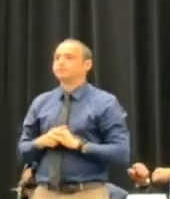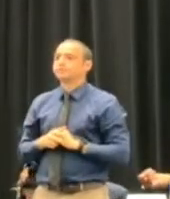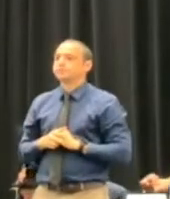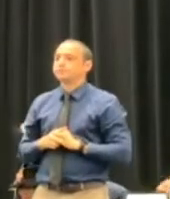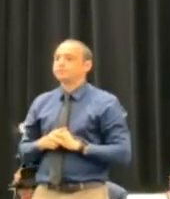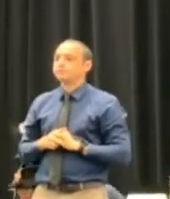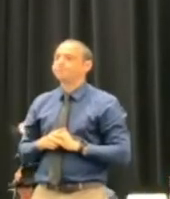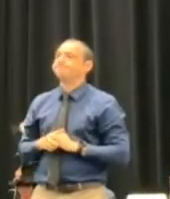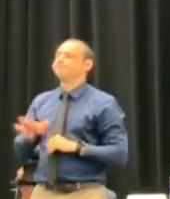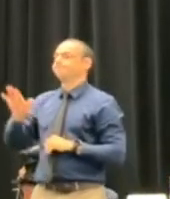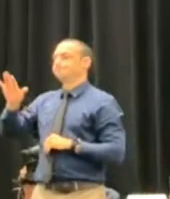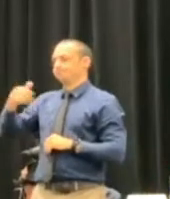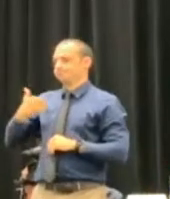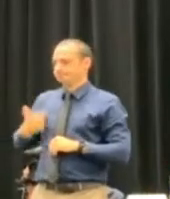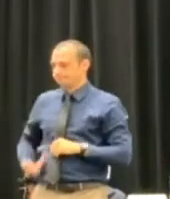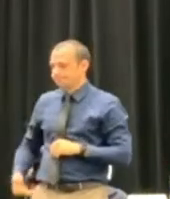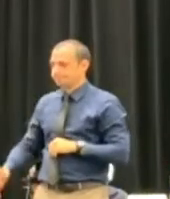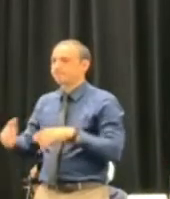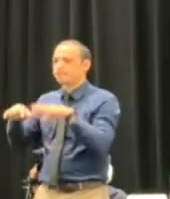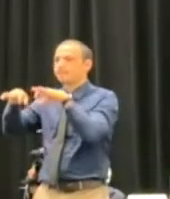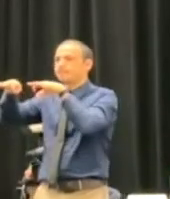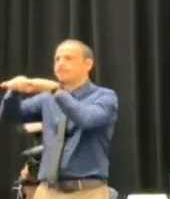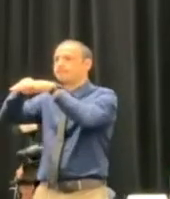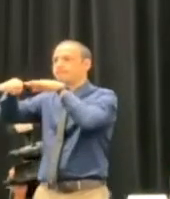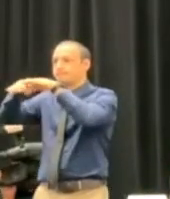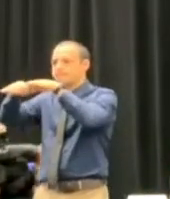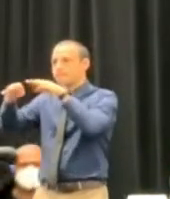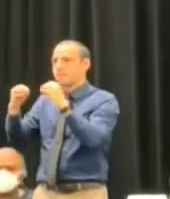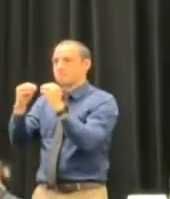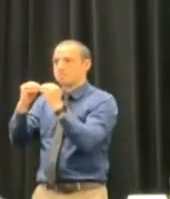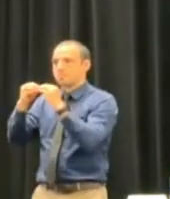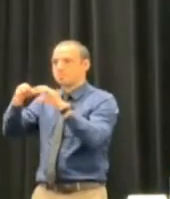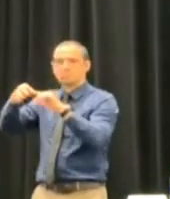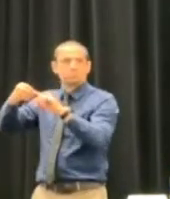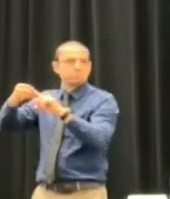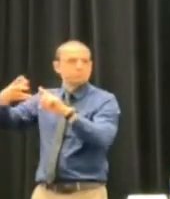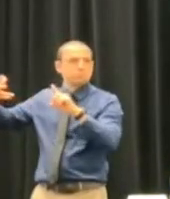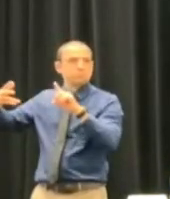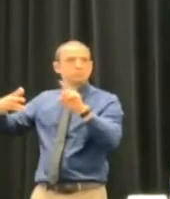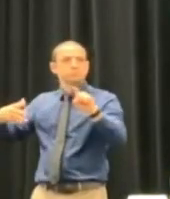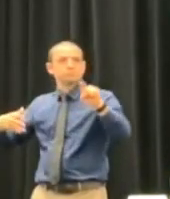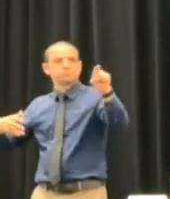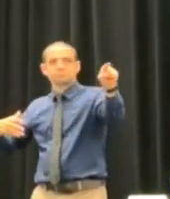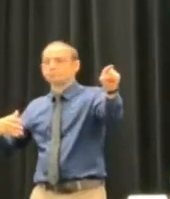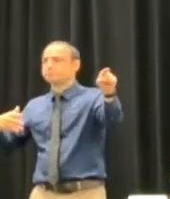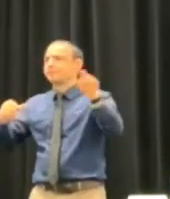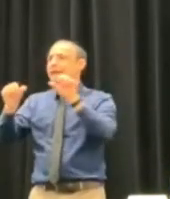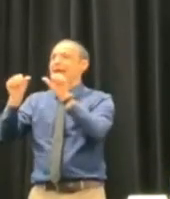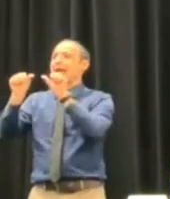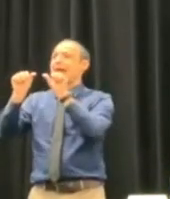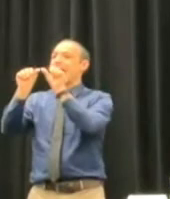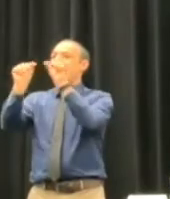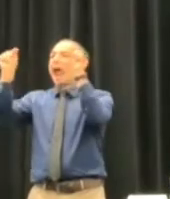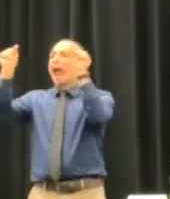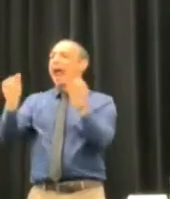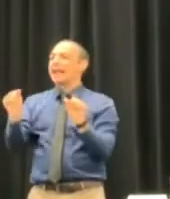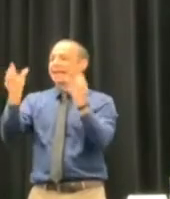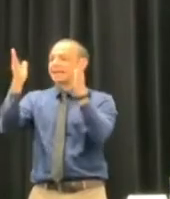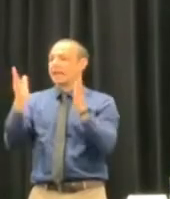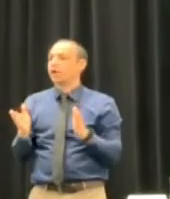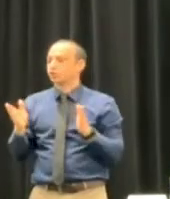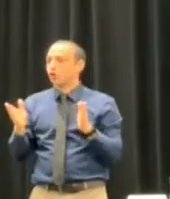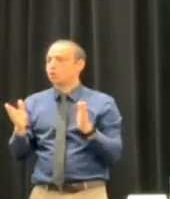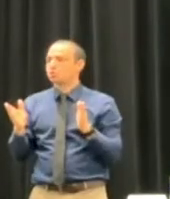para más detalles puedo hacerle el micrófono al arquitecto buenas tardes a todos un